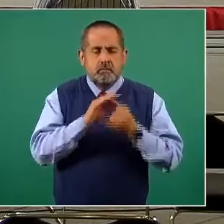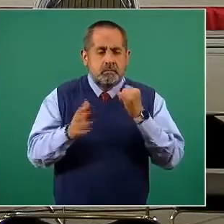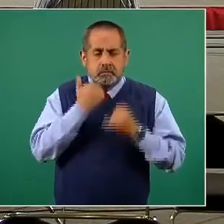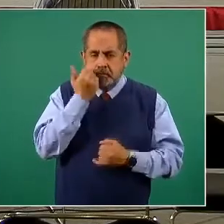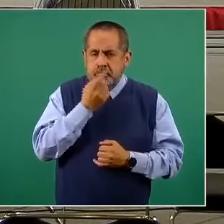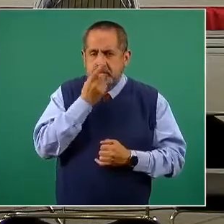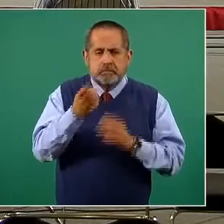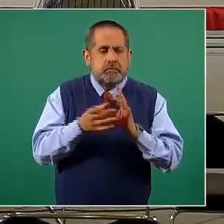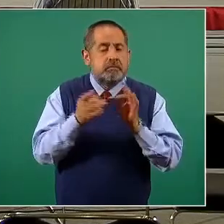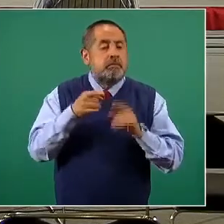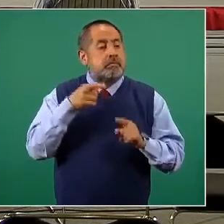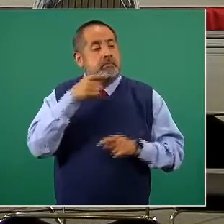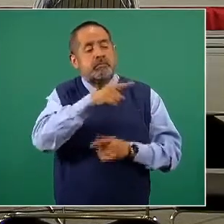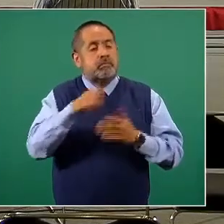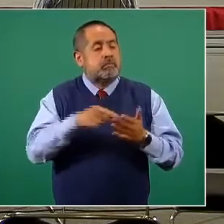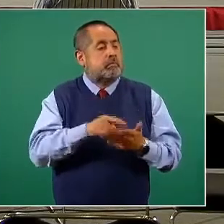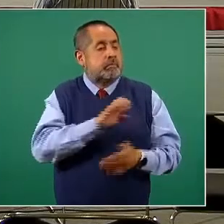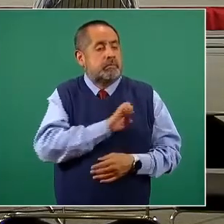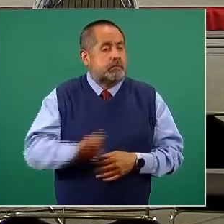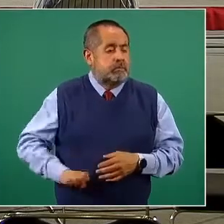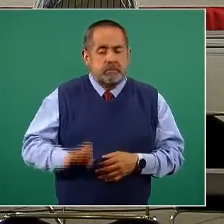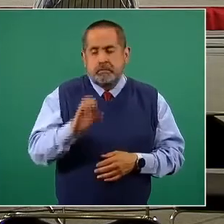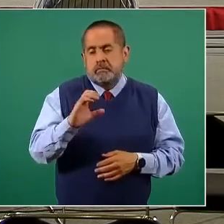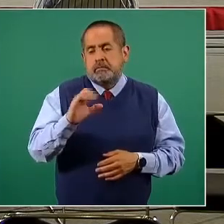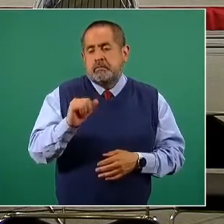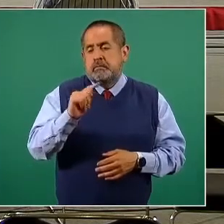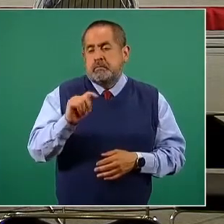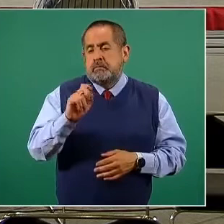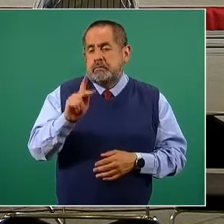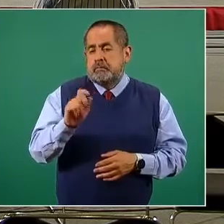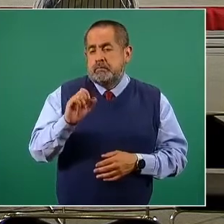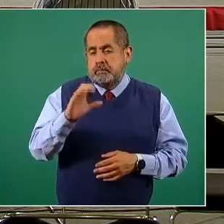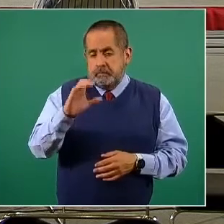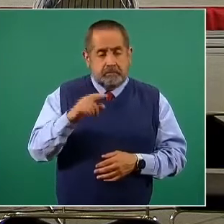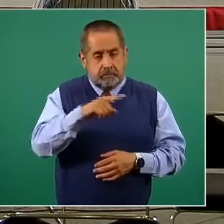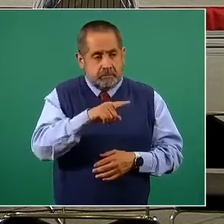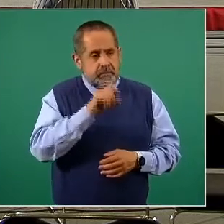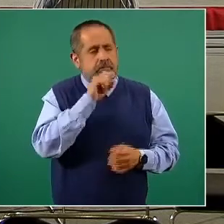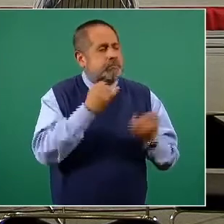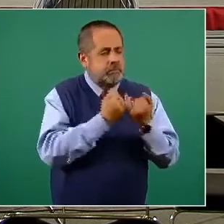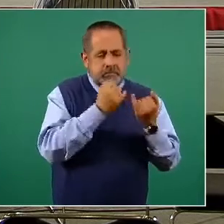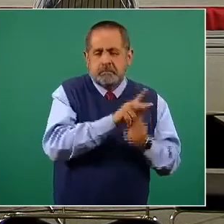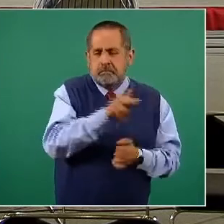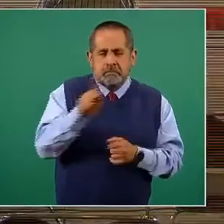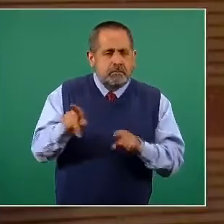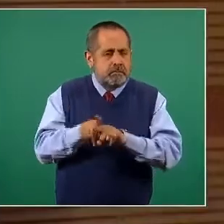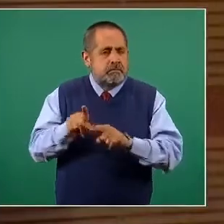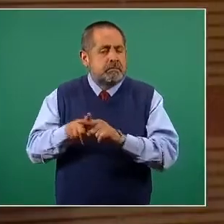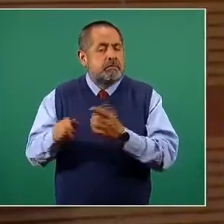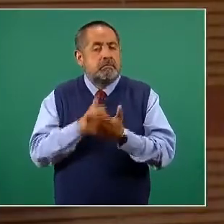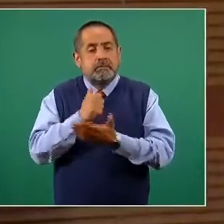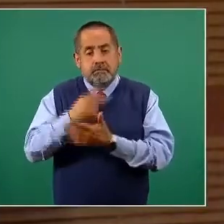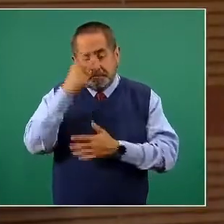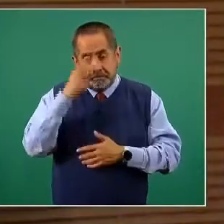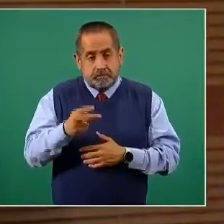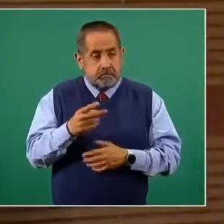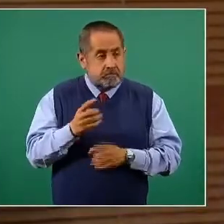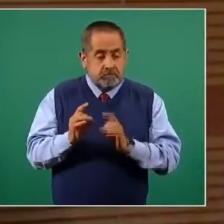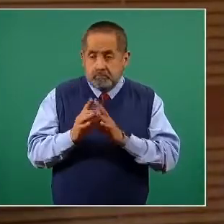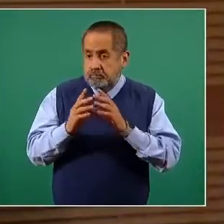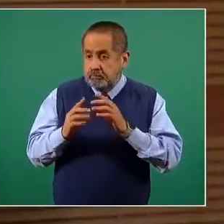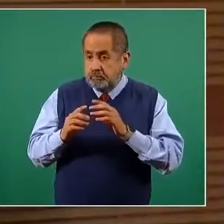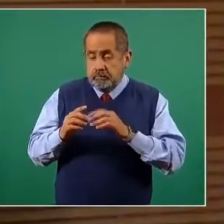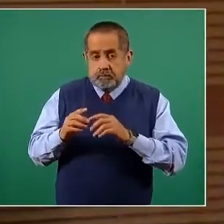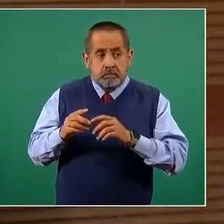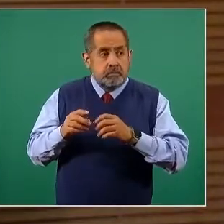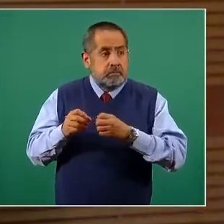la experiencia de Ecatepec, a diferencia de otros sitios, y que también va a ser similar en la Ciudad de México, se están activando sitios